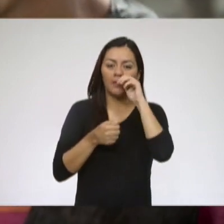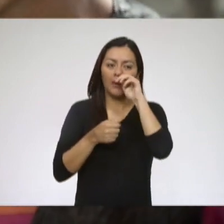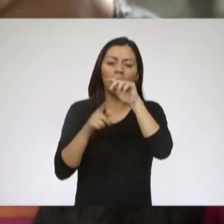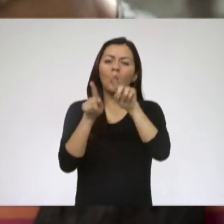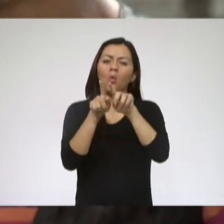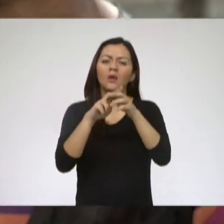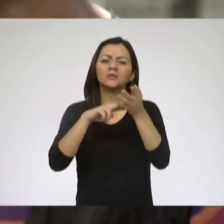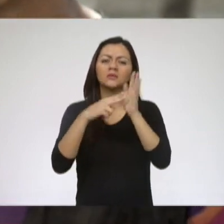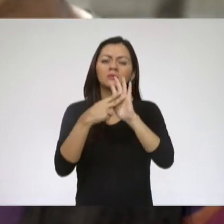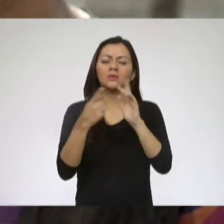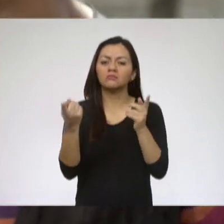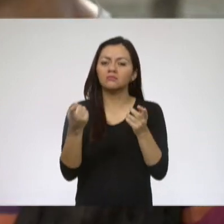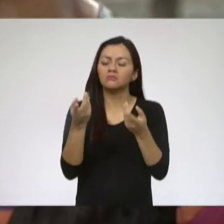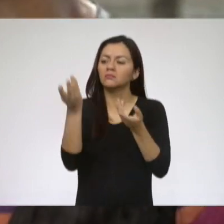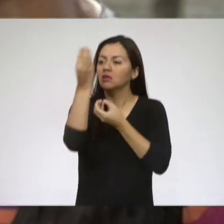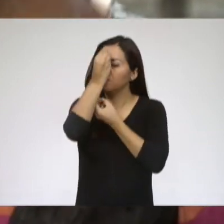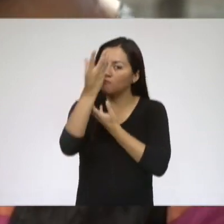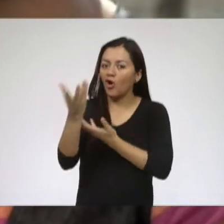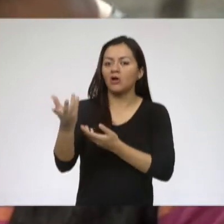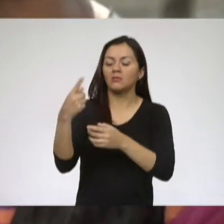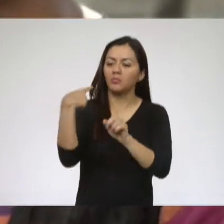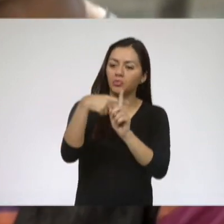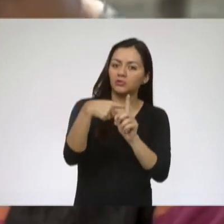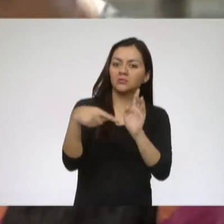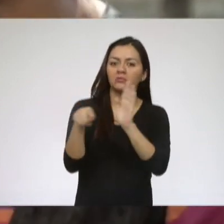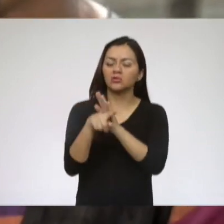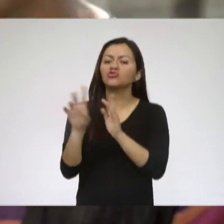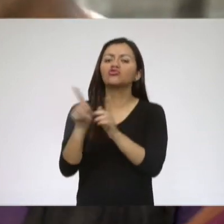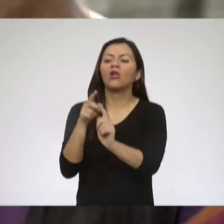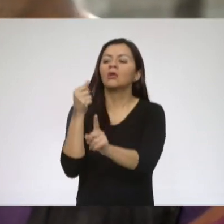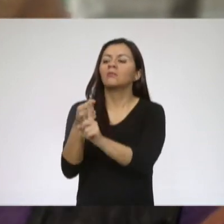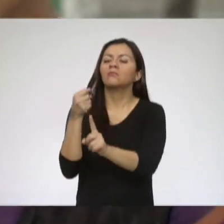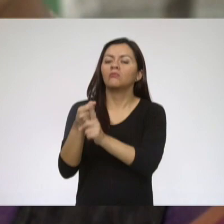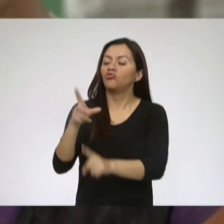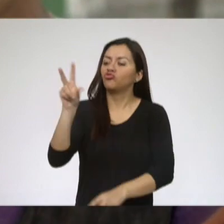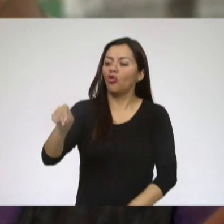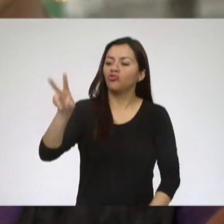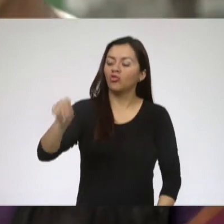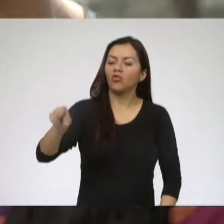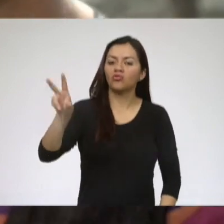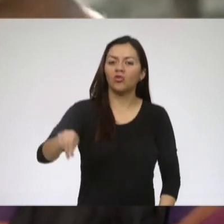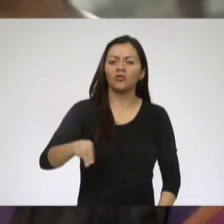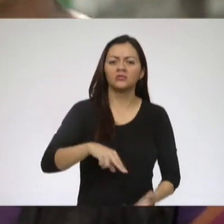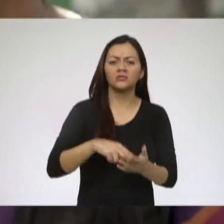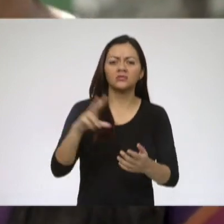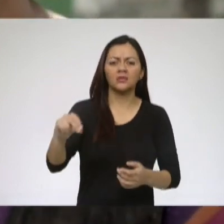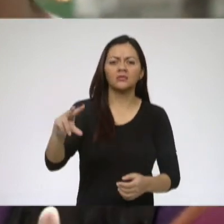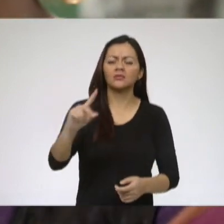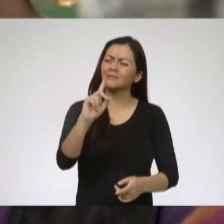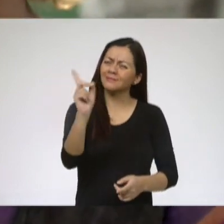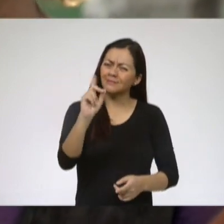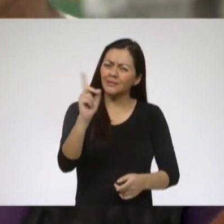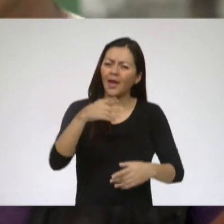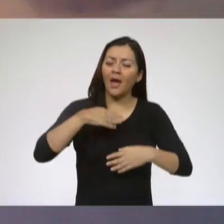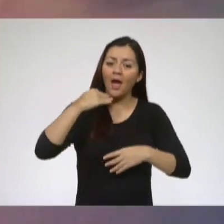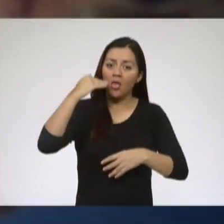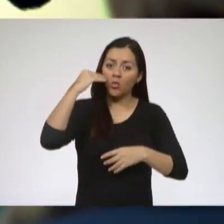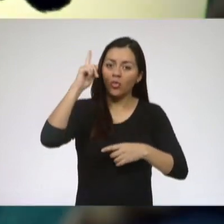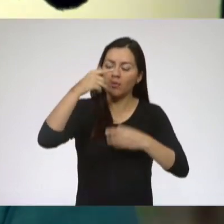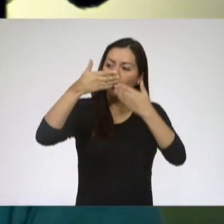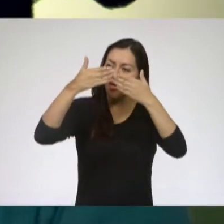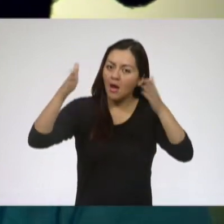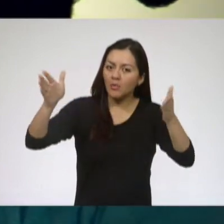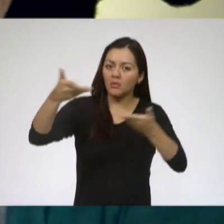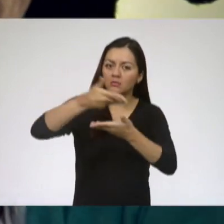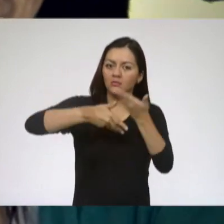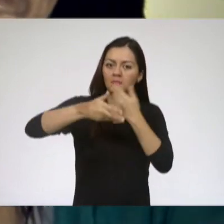salida, lo único que te dan es como machaque. Y no, pues la idea sería que se abran los campos, que la gente te acepte. Pasa